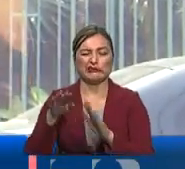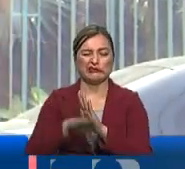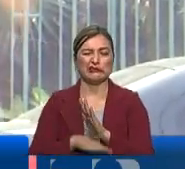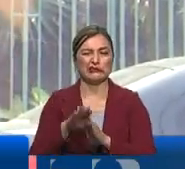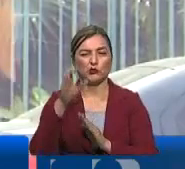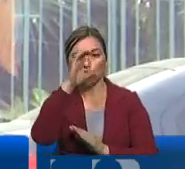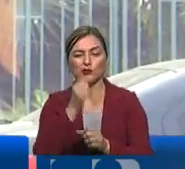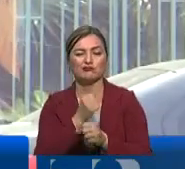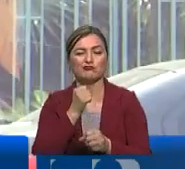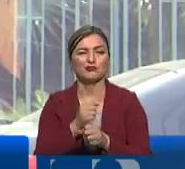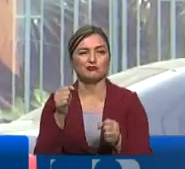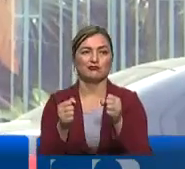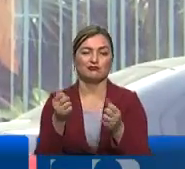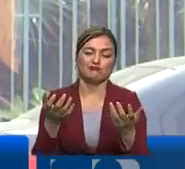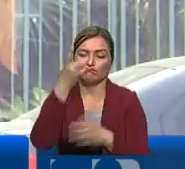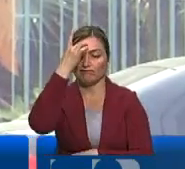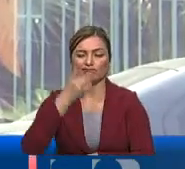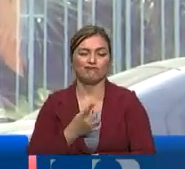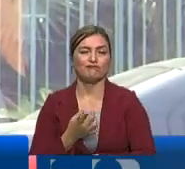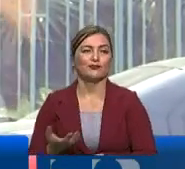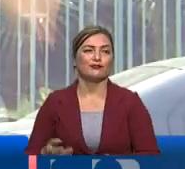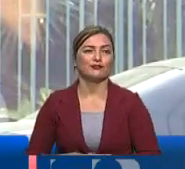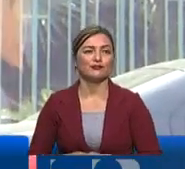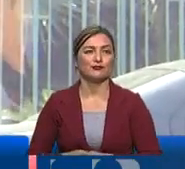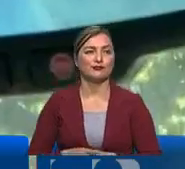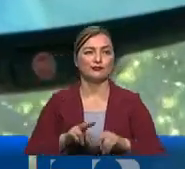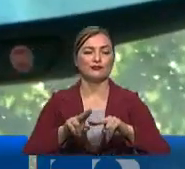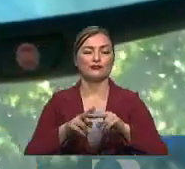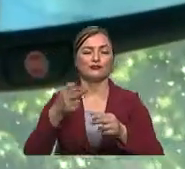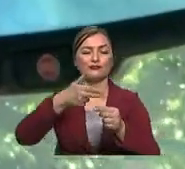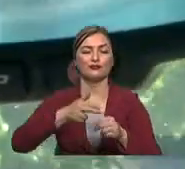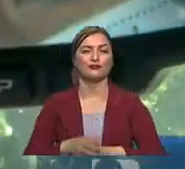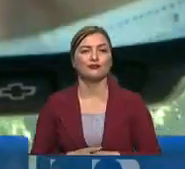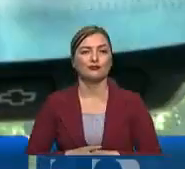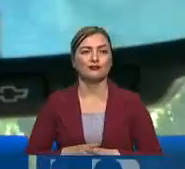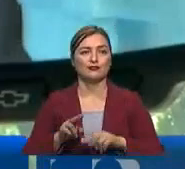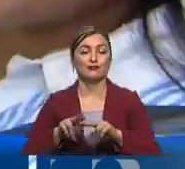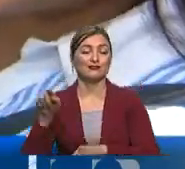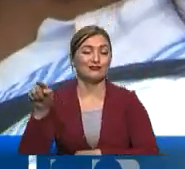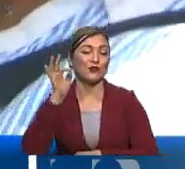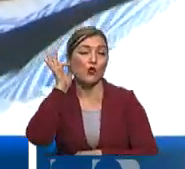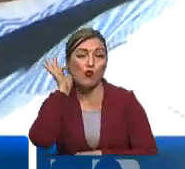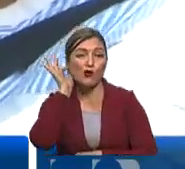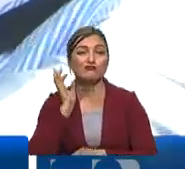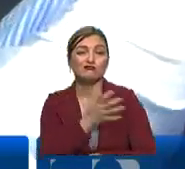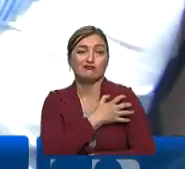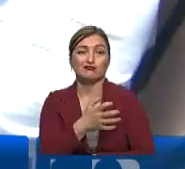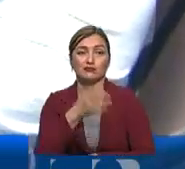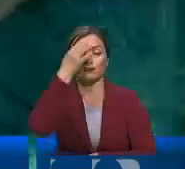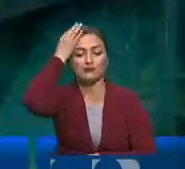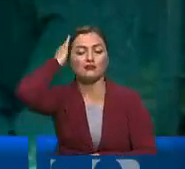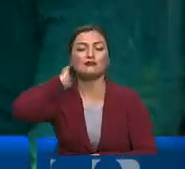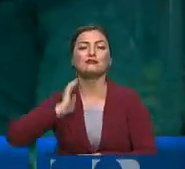trabajo y como tenía el carro pues decidí ingresar a las taxistas. Ellas, las taxistas, mujeres fuertes y